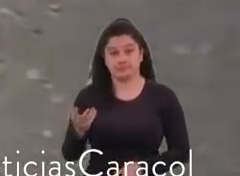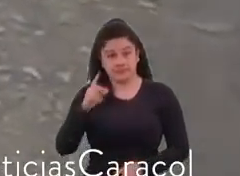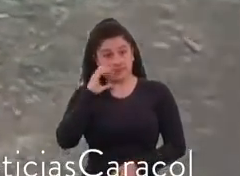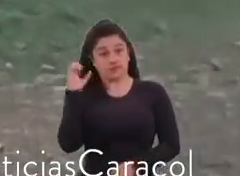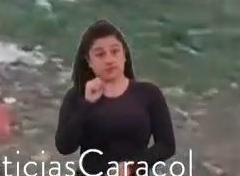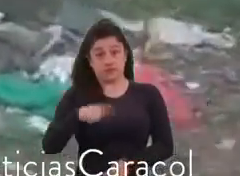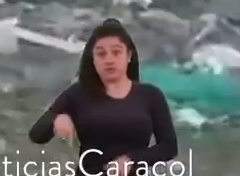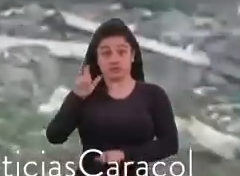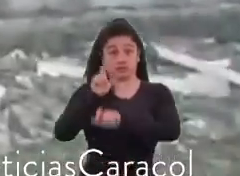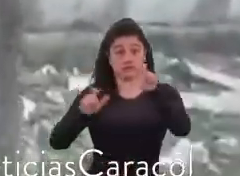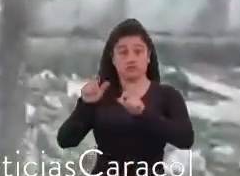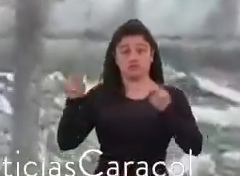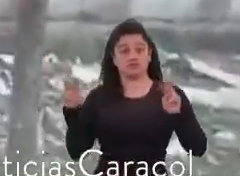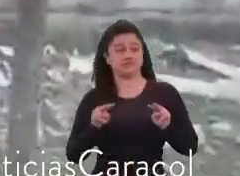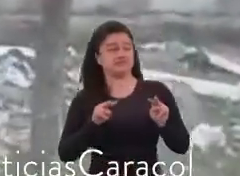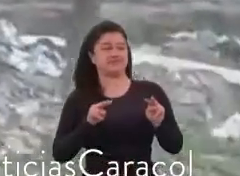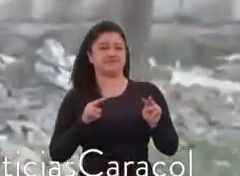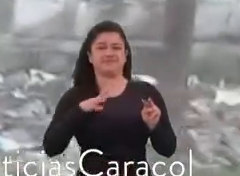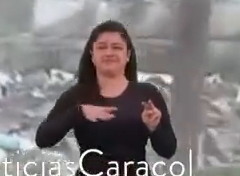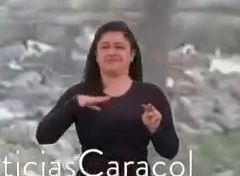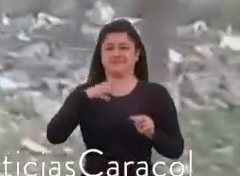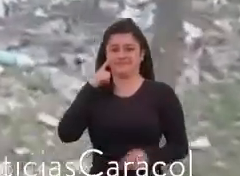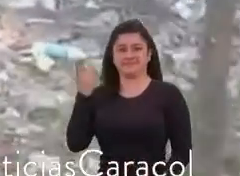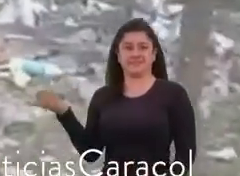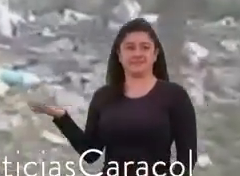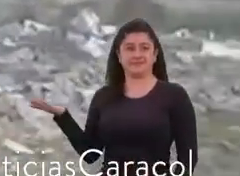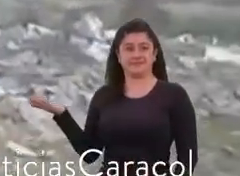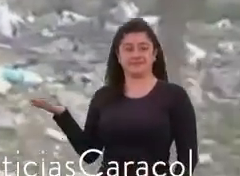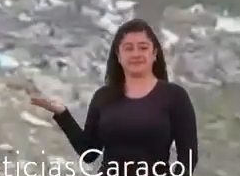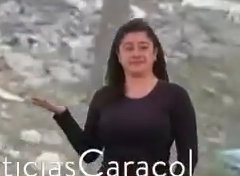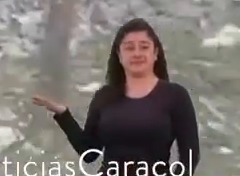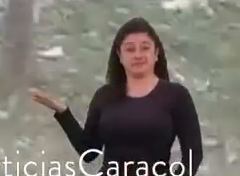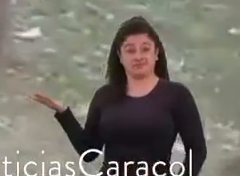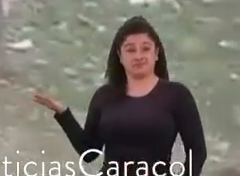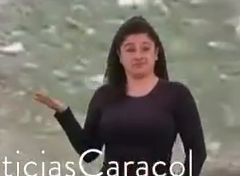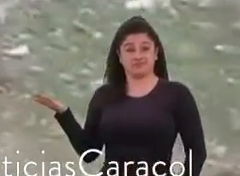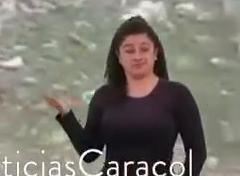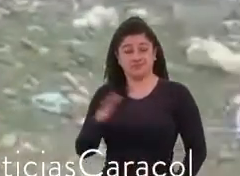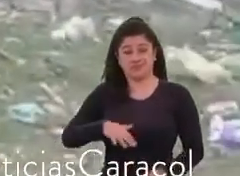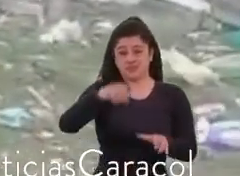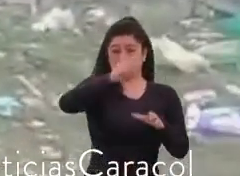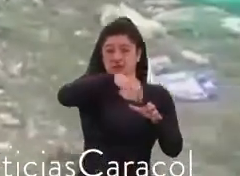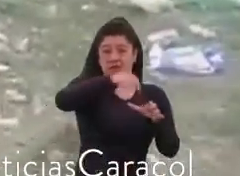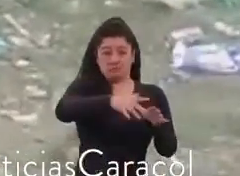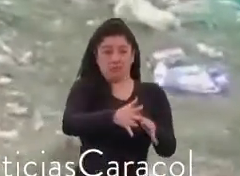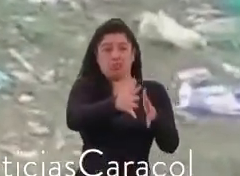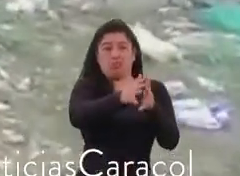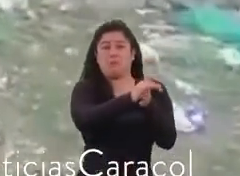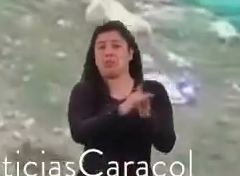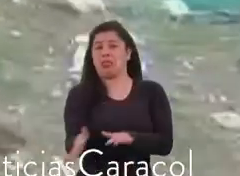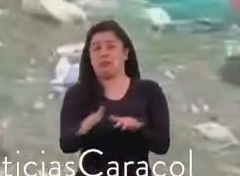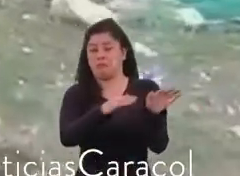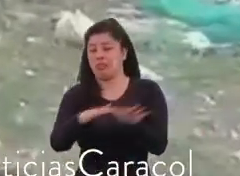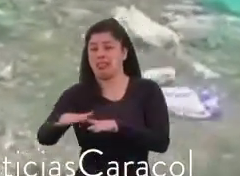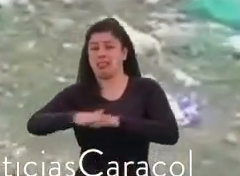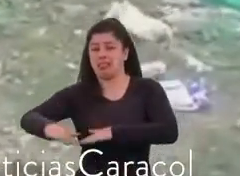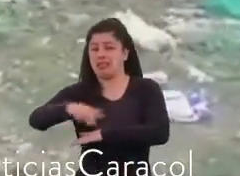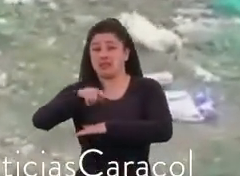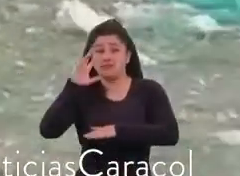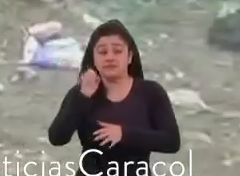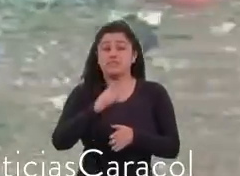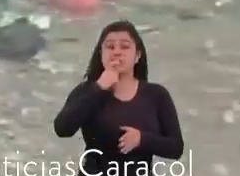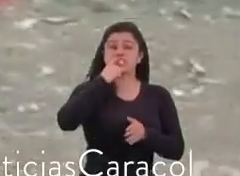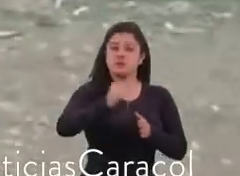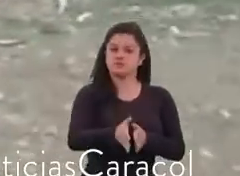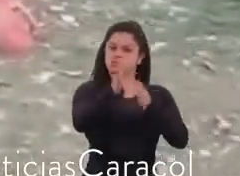que se cayó, la basura que se está saliendo de ahí, una cantidad de vidrio que cuando caigan acá a la calle va